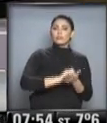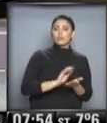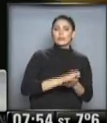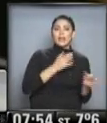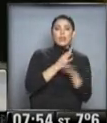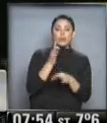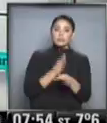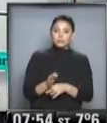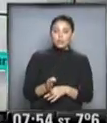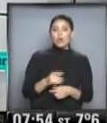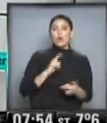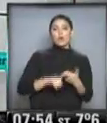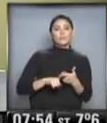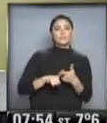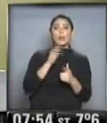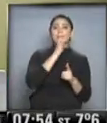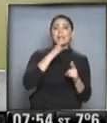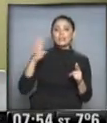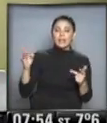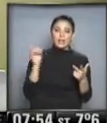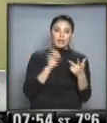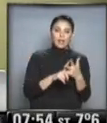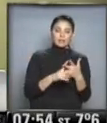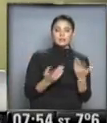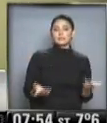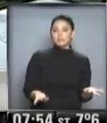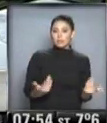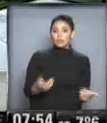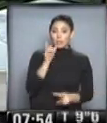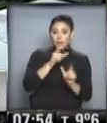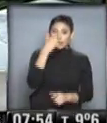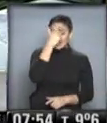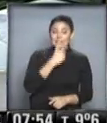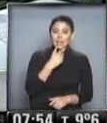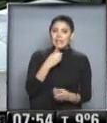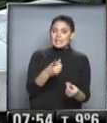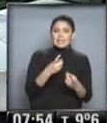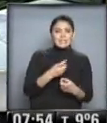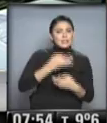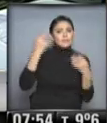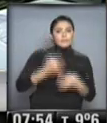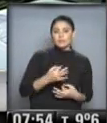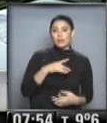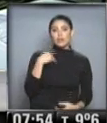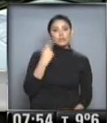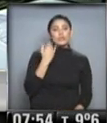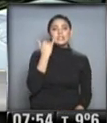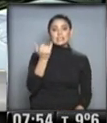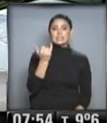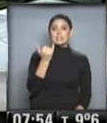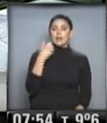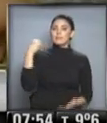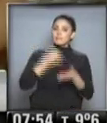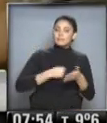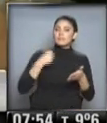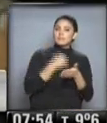cuanto a bibliotecas. Entonces, las personas ciegas con una necesidad bien concreta, quizás estábamos insertos en una pelea